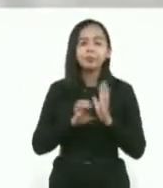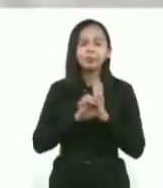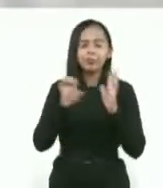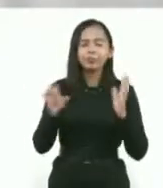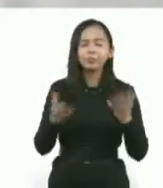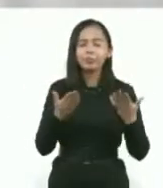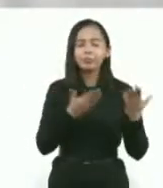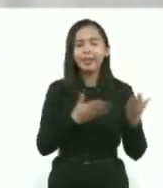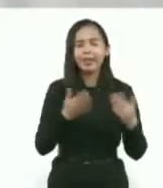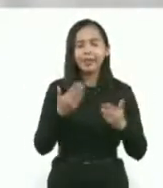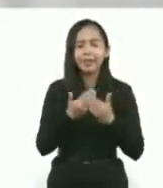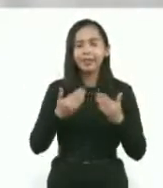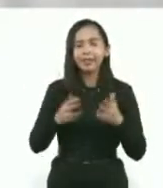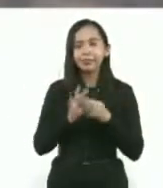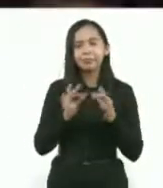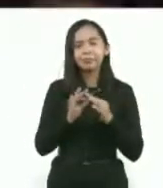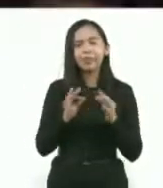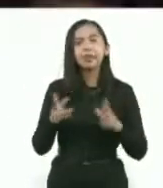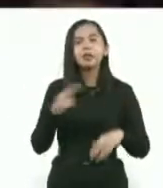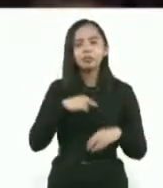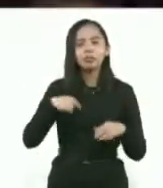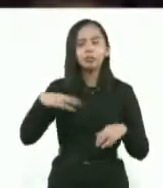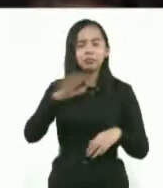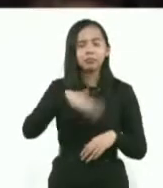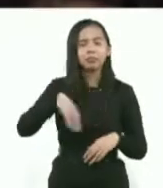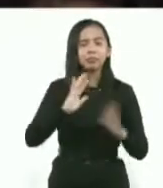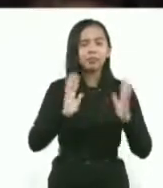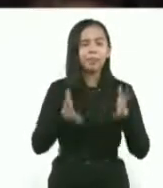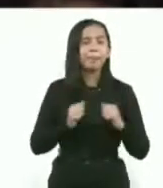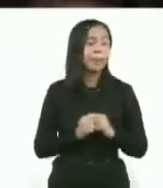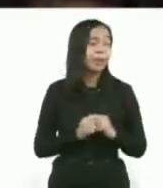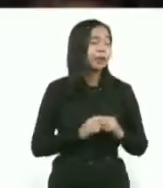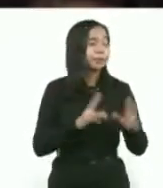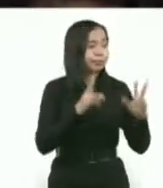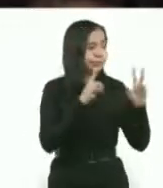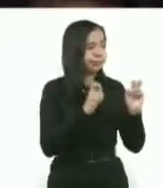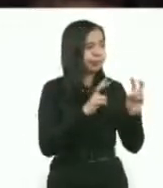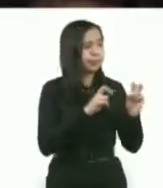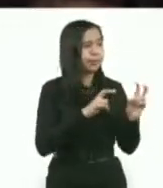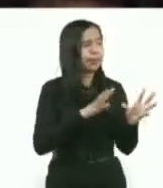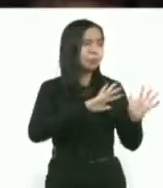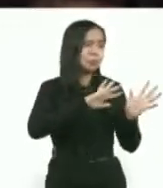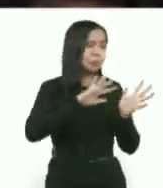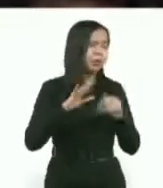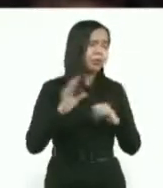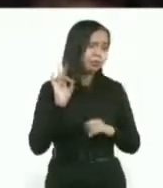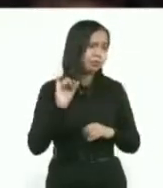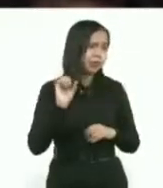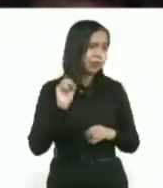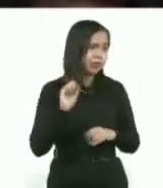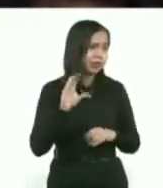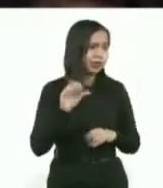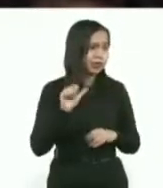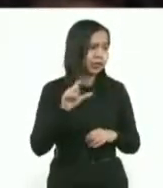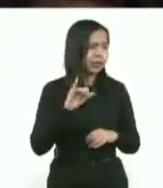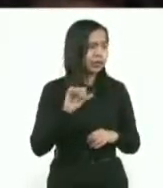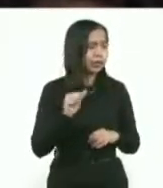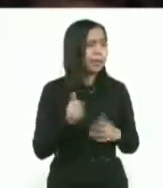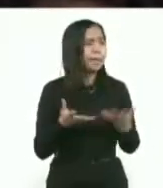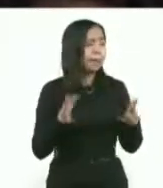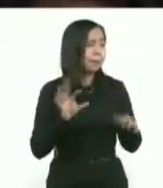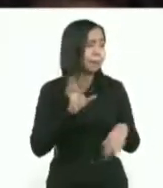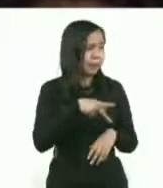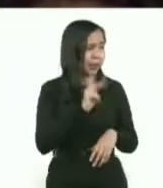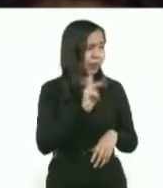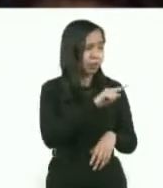datos para podérselos dar. Tendrá de casualidad, yo sé que es un tema que lleva la Fiscalía por las denuncias que se llevan presentadas, pero ustedes como gobierno tendrán